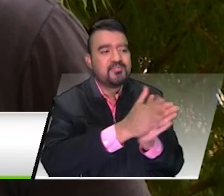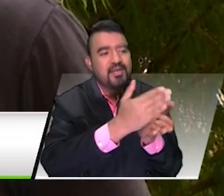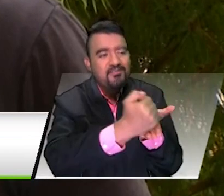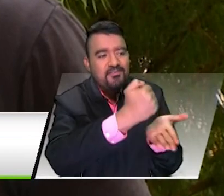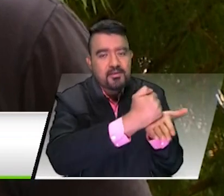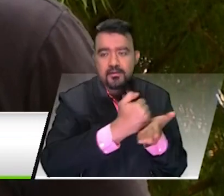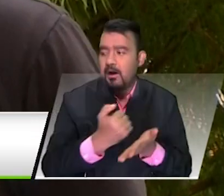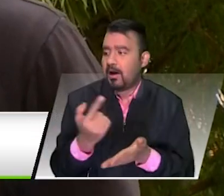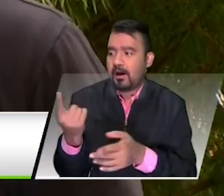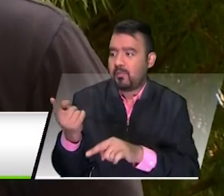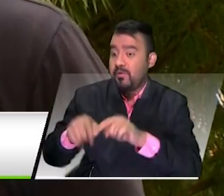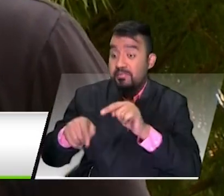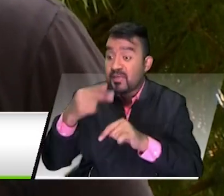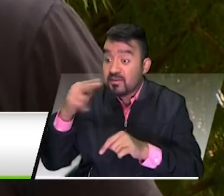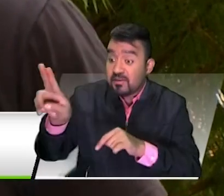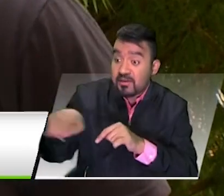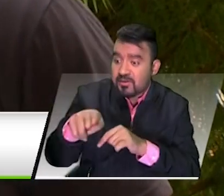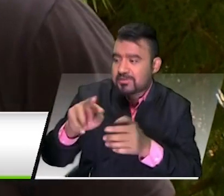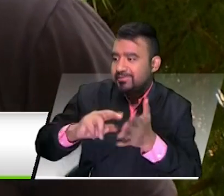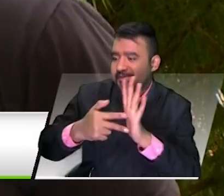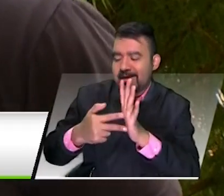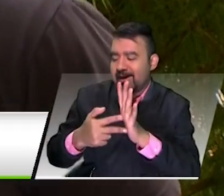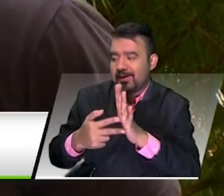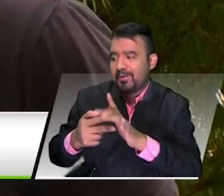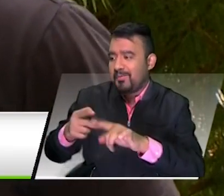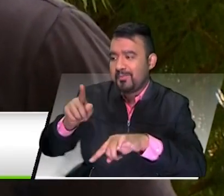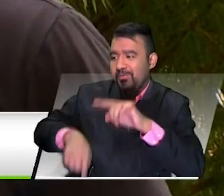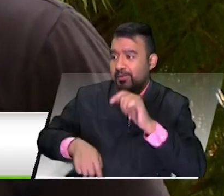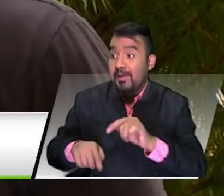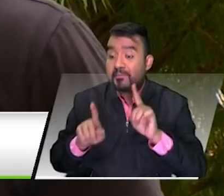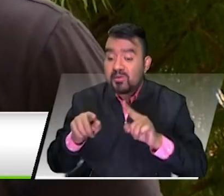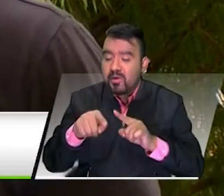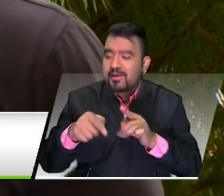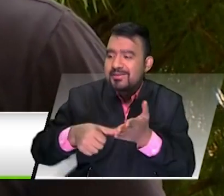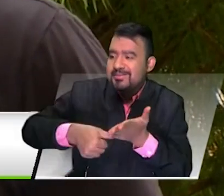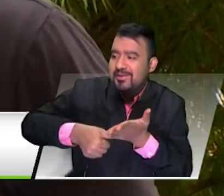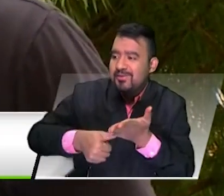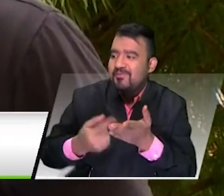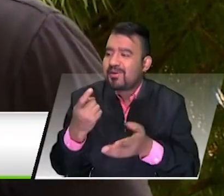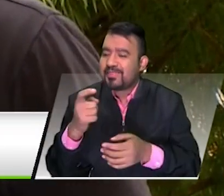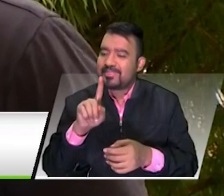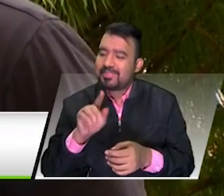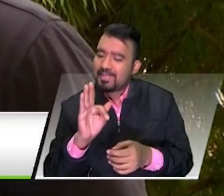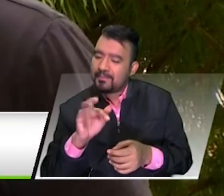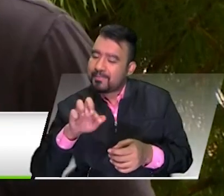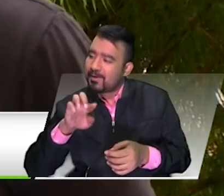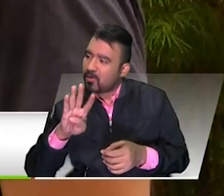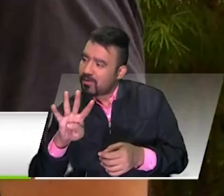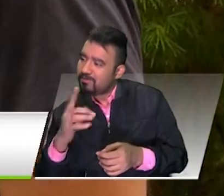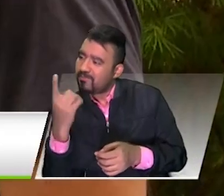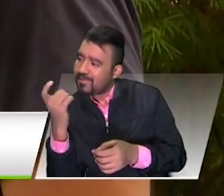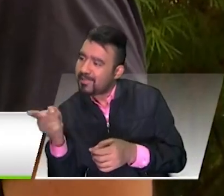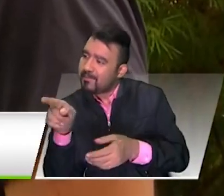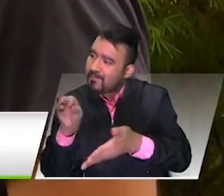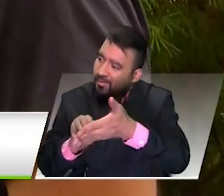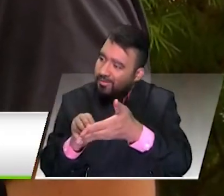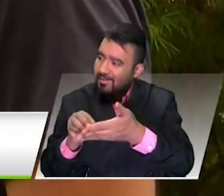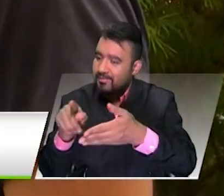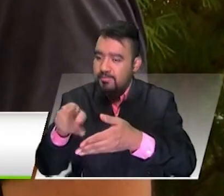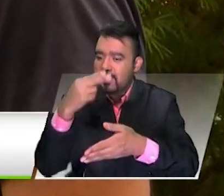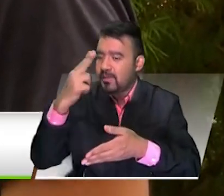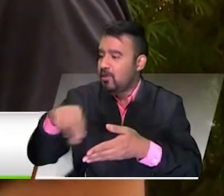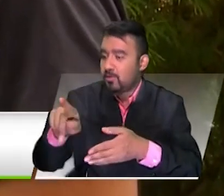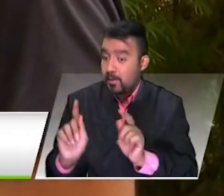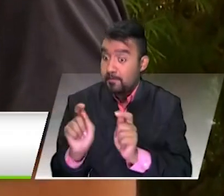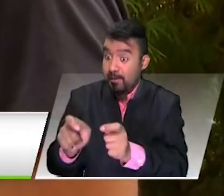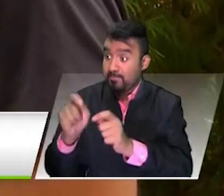el atp 4 si sirve pero como en la cédula no dice tp 4 y dice visitante entonces dicen que no aplican estos esposos tienen